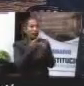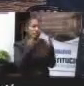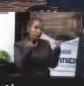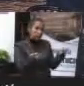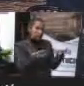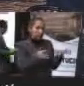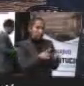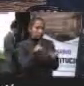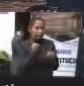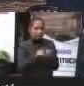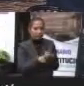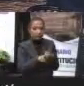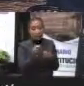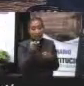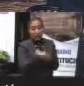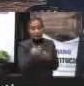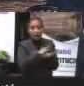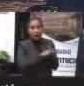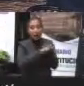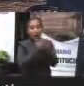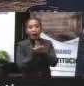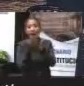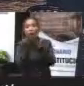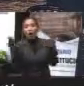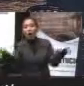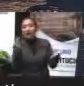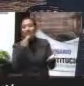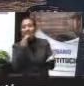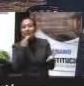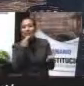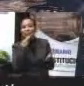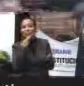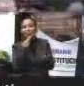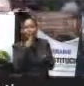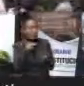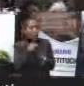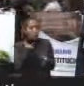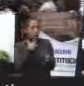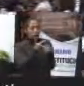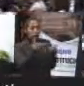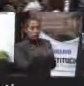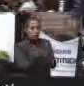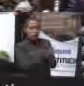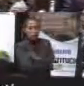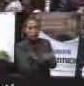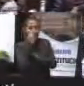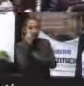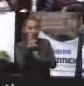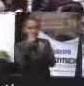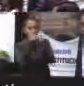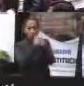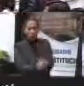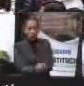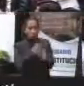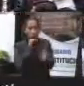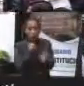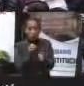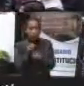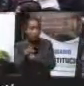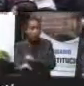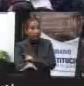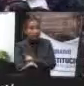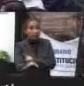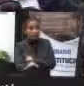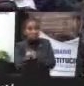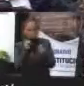histórico, esta se convierte en un instrumento ahistórico o atemporal en que el tiempo no hace